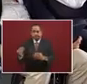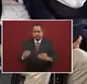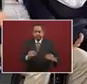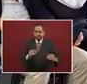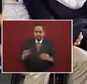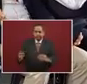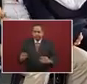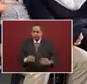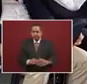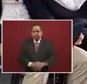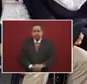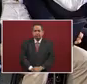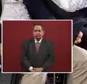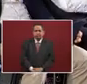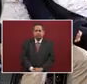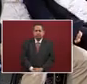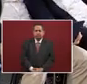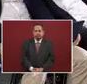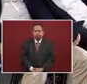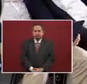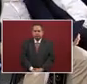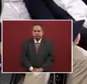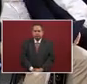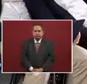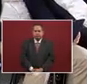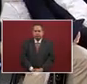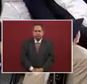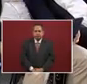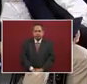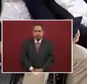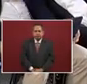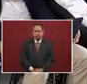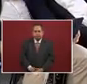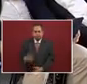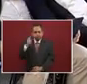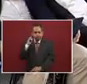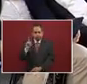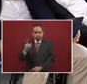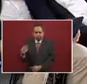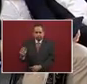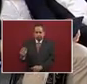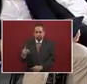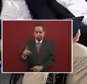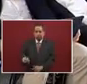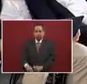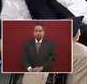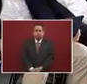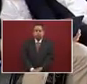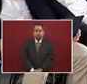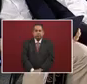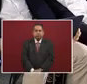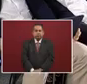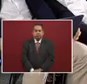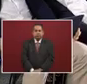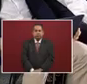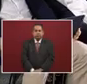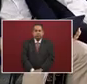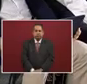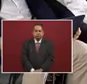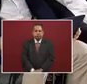el lunes desaparecen 4 radiodifusores del IMER, 35% del personal se despide, y